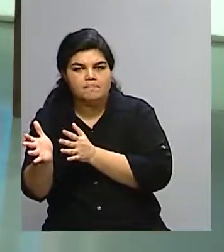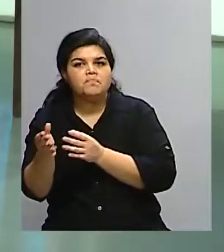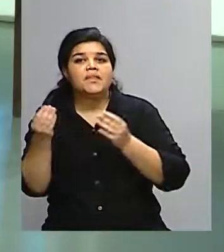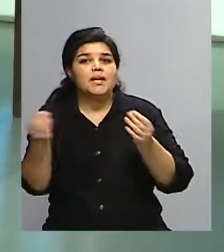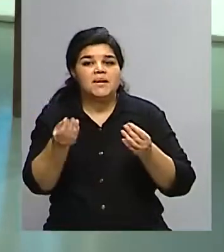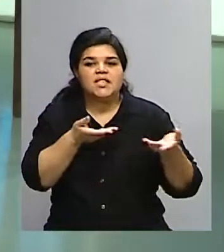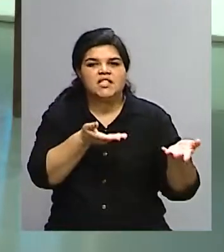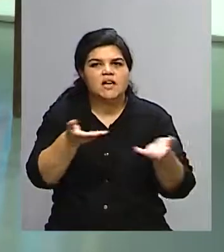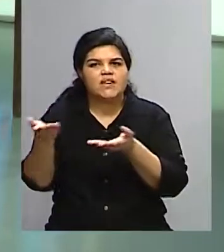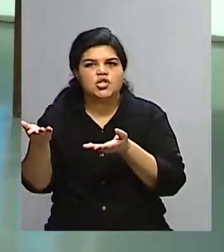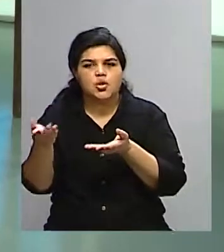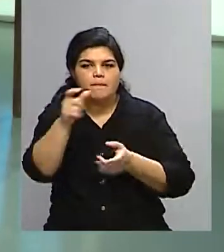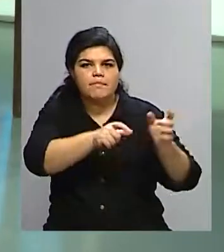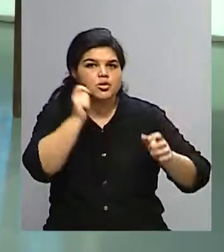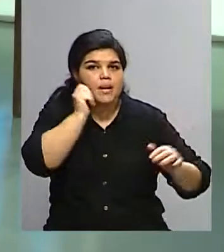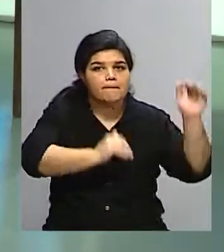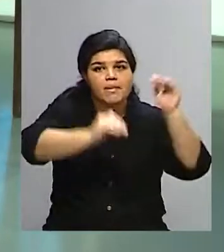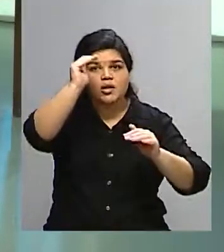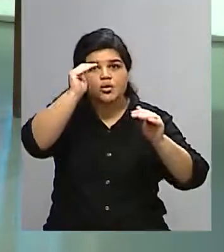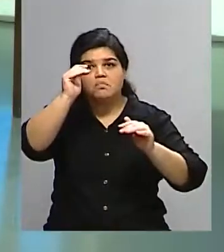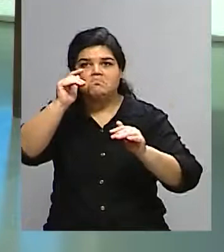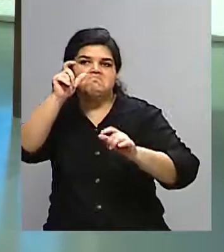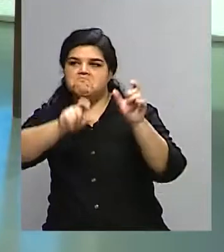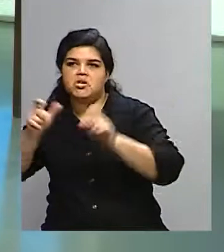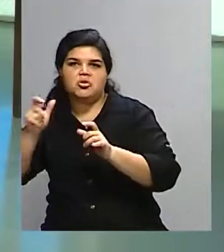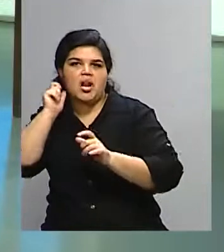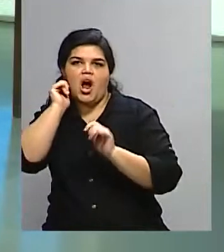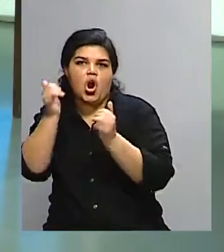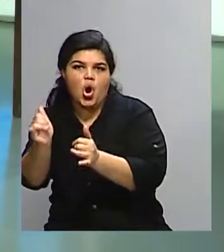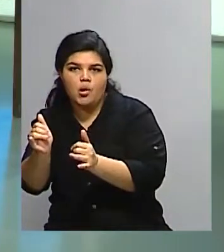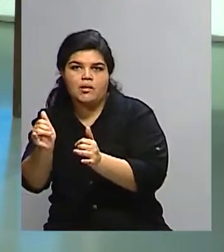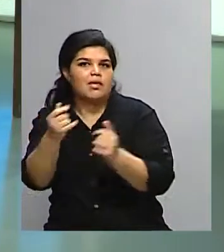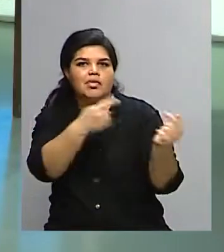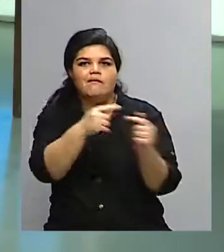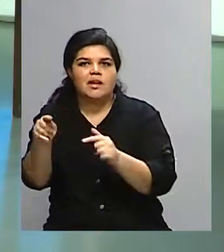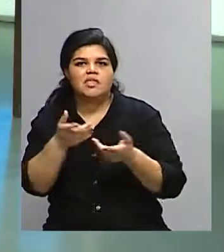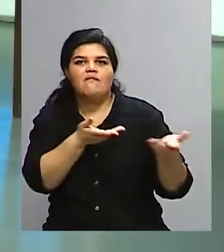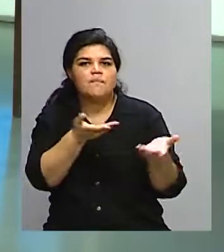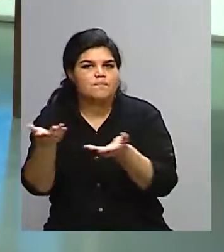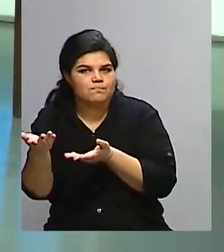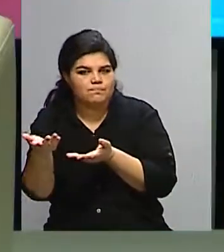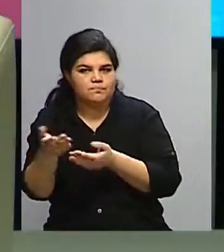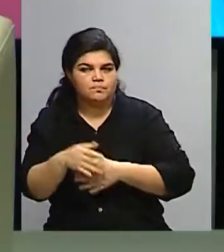es el dato que tienen ustedes desde los lugares donde trabajan e investigan? Bien,